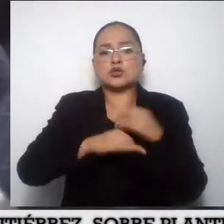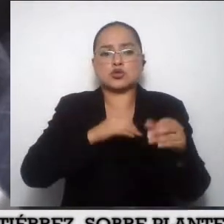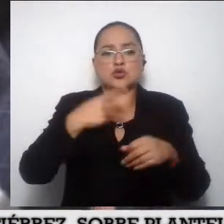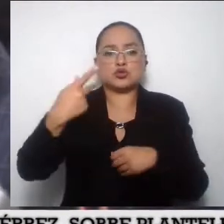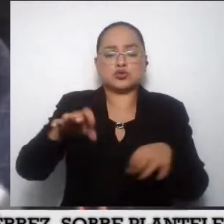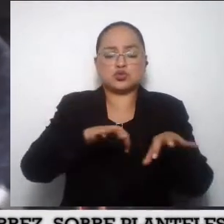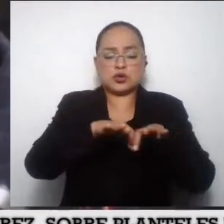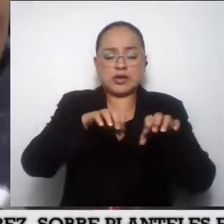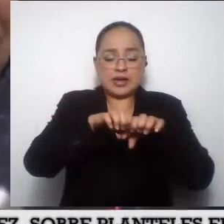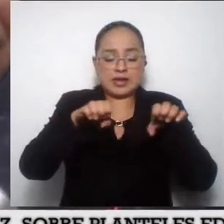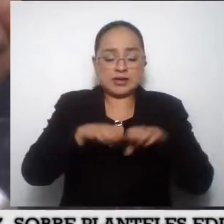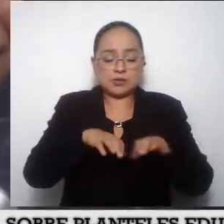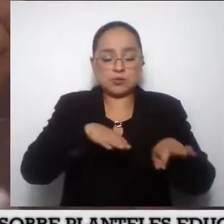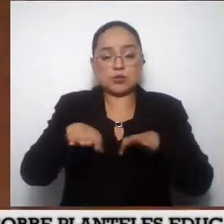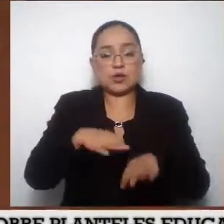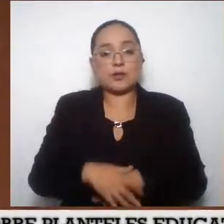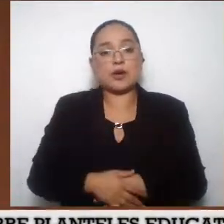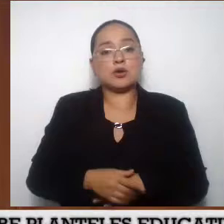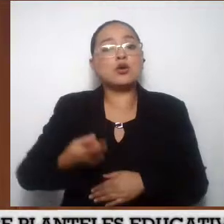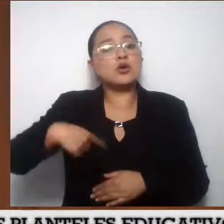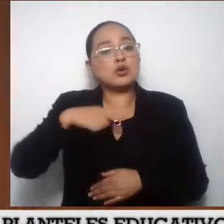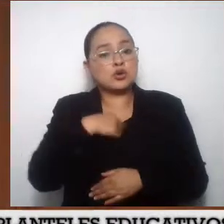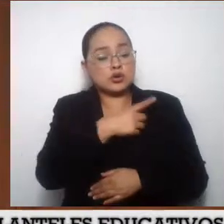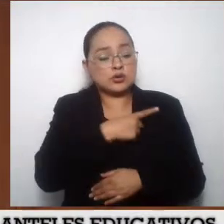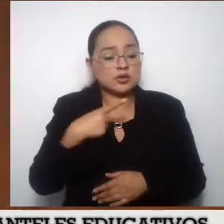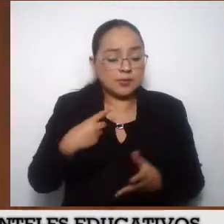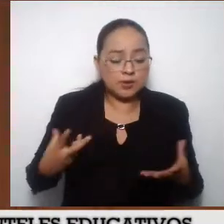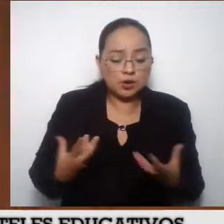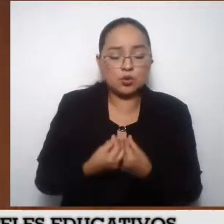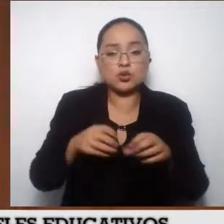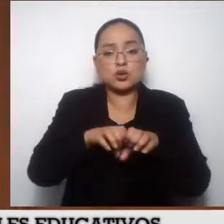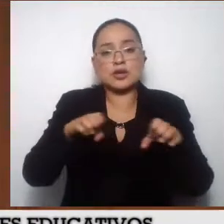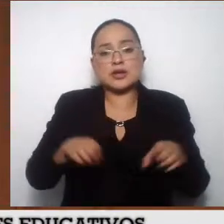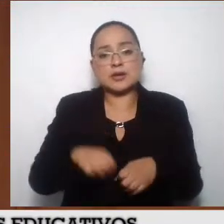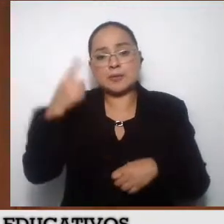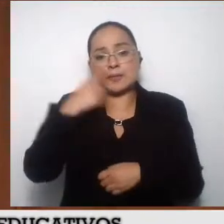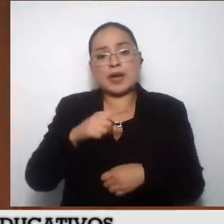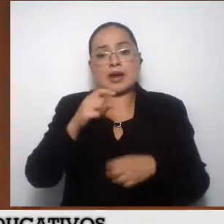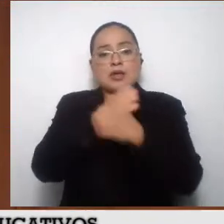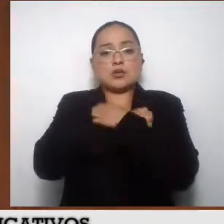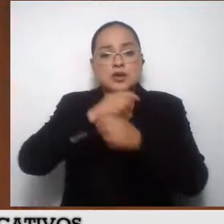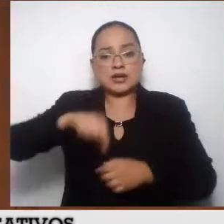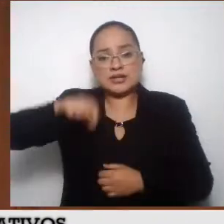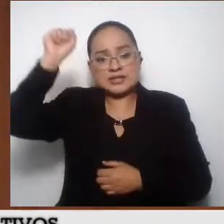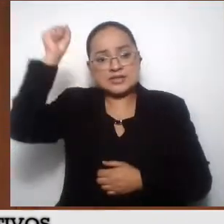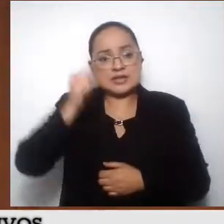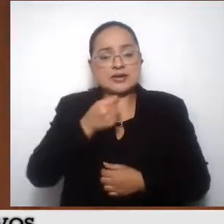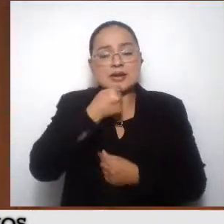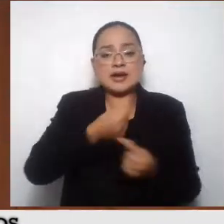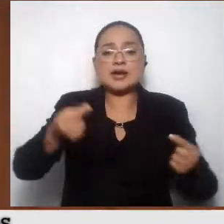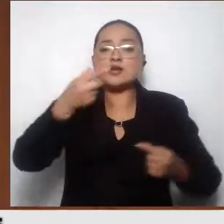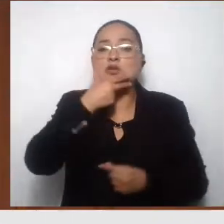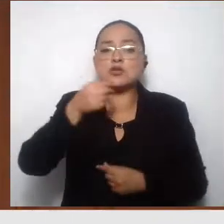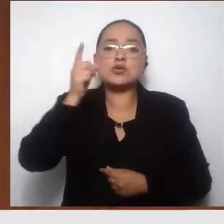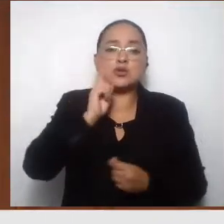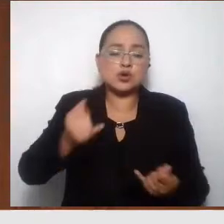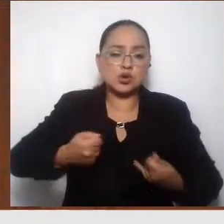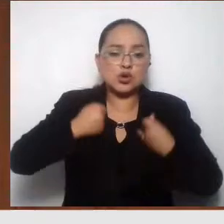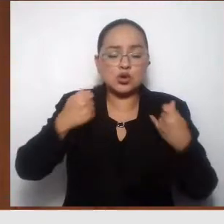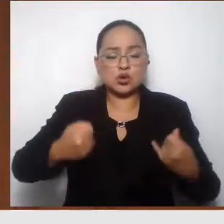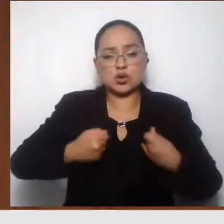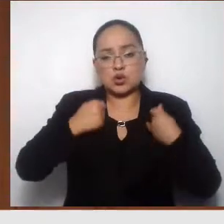Debemos funcionar como un gran equipo por el bien de la educación de nuestras niñas, niños,